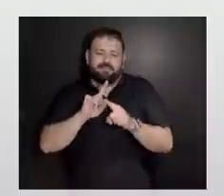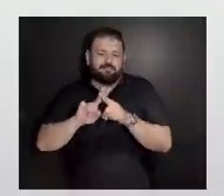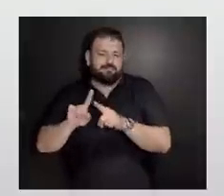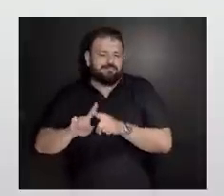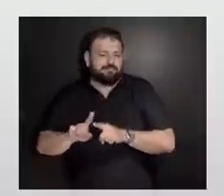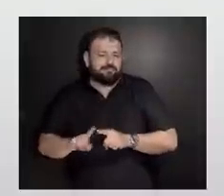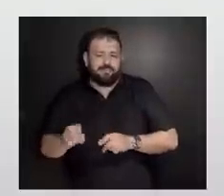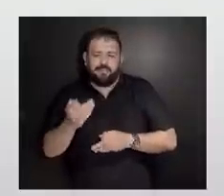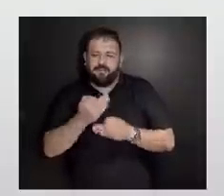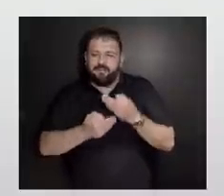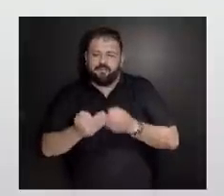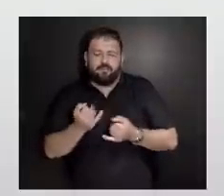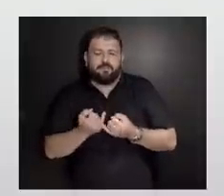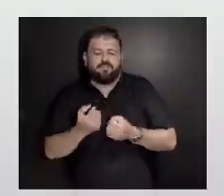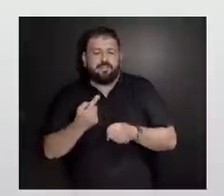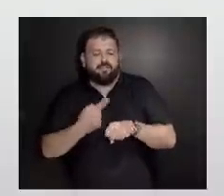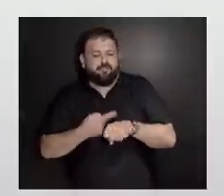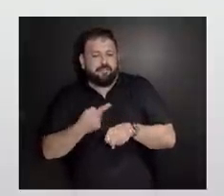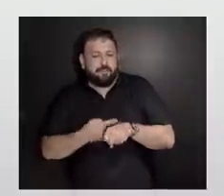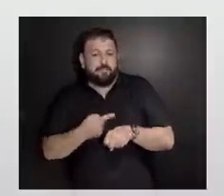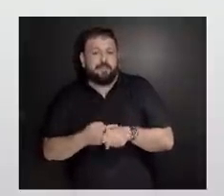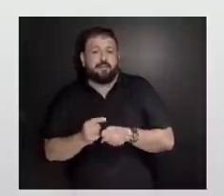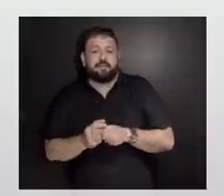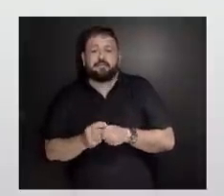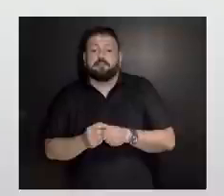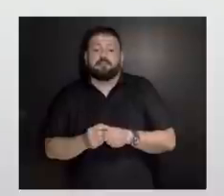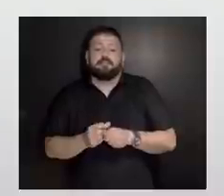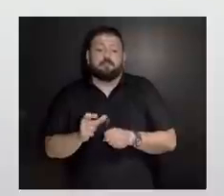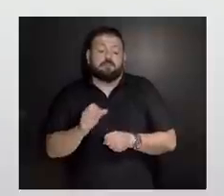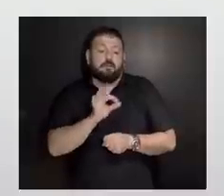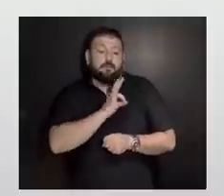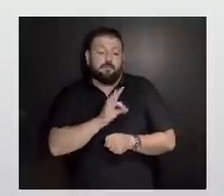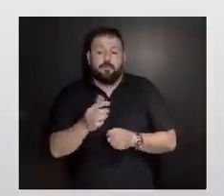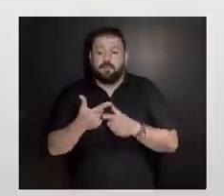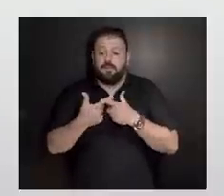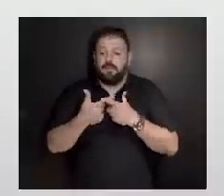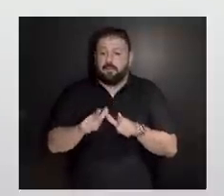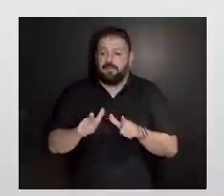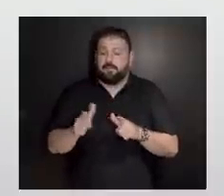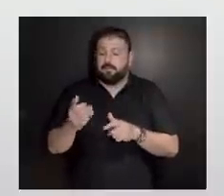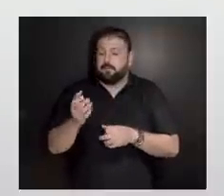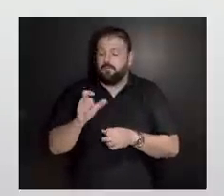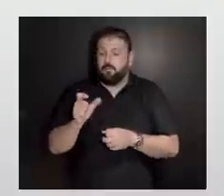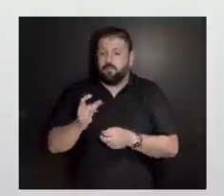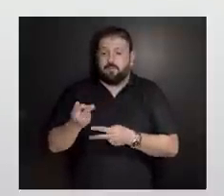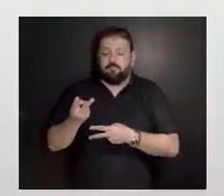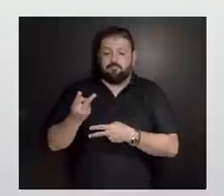sí por su fisiopatología pueden generar la liberación de glucosa al torrente